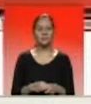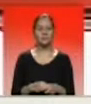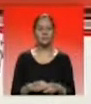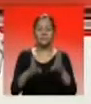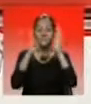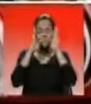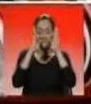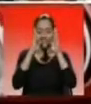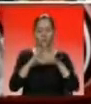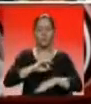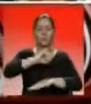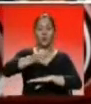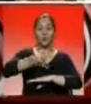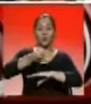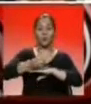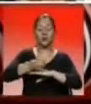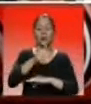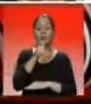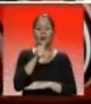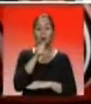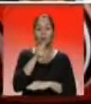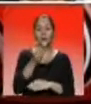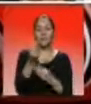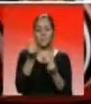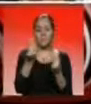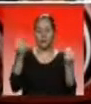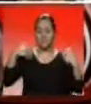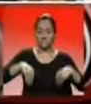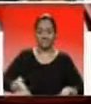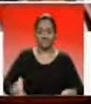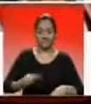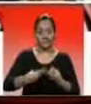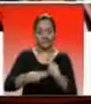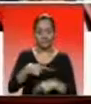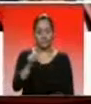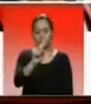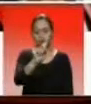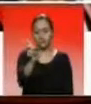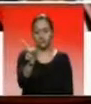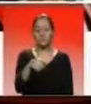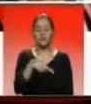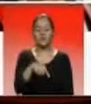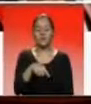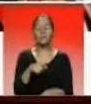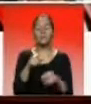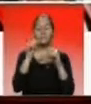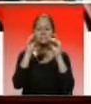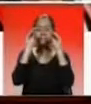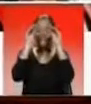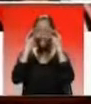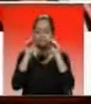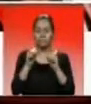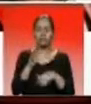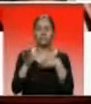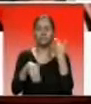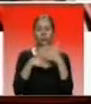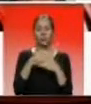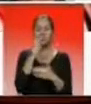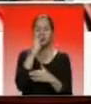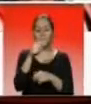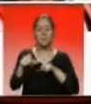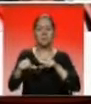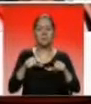Atención, las juntas de agua no tendrán fines de lucro, así lo establece el instructivo que regula a estas organizaciones que